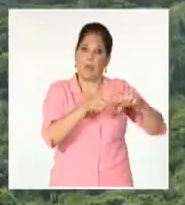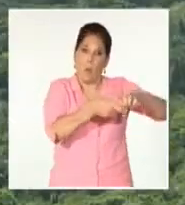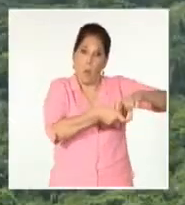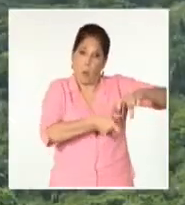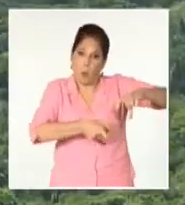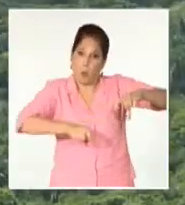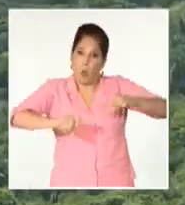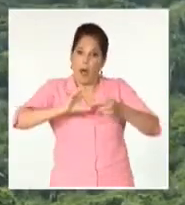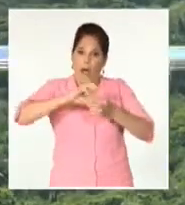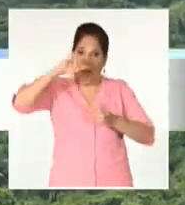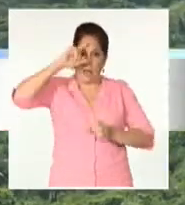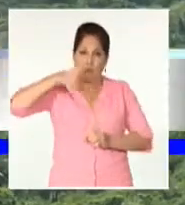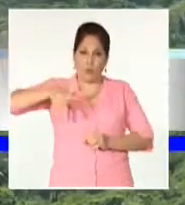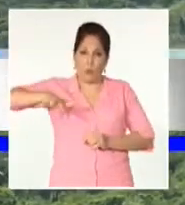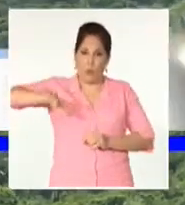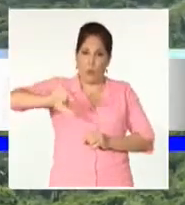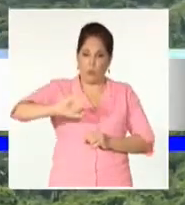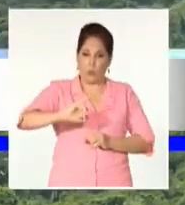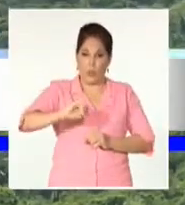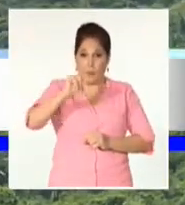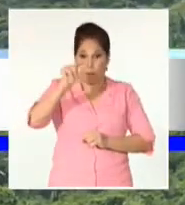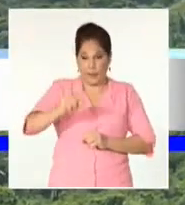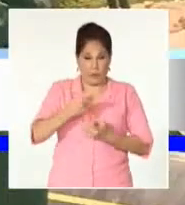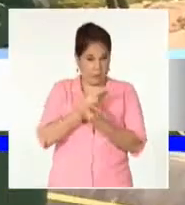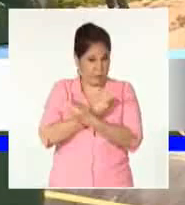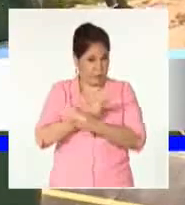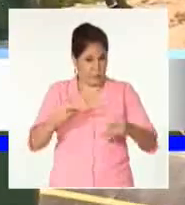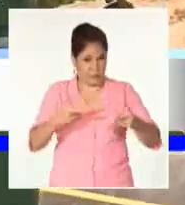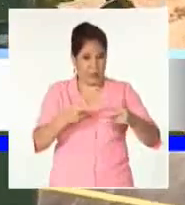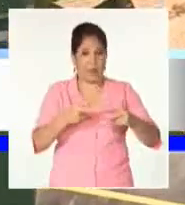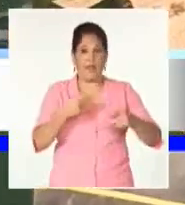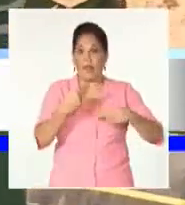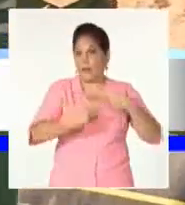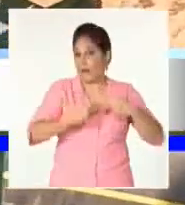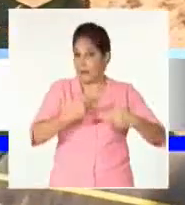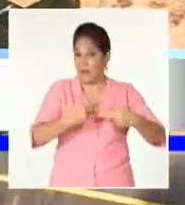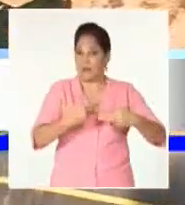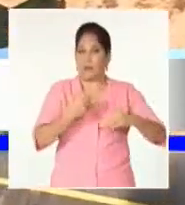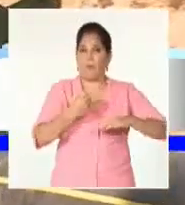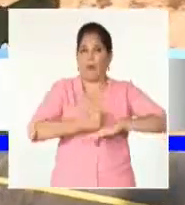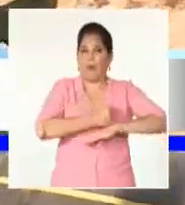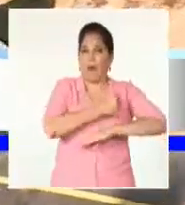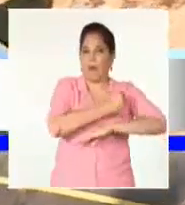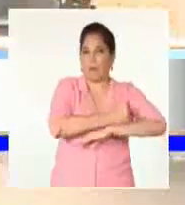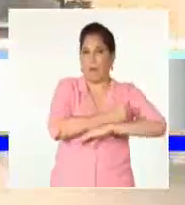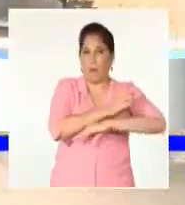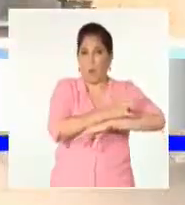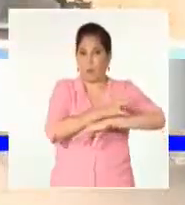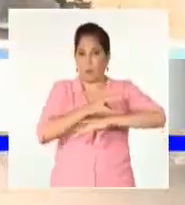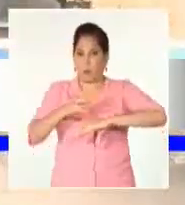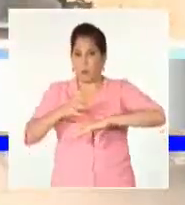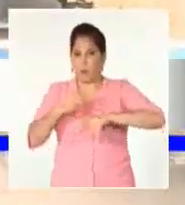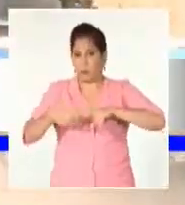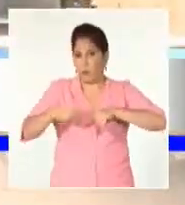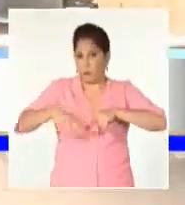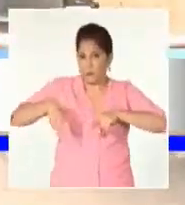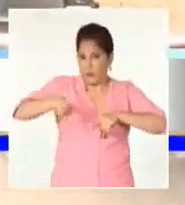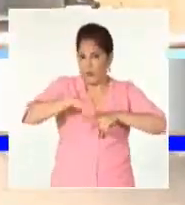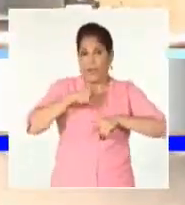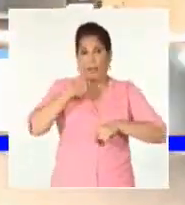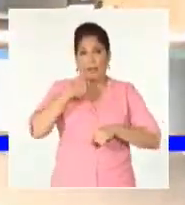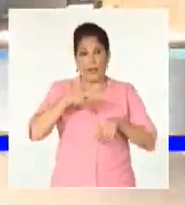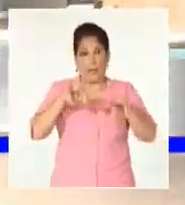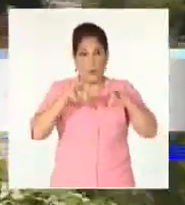diario. Expertos en inversiones para la transportación de hidrocarburos y sus derivados aseguran que el